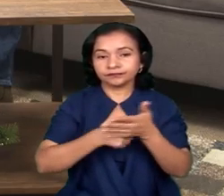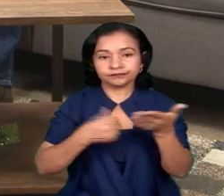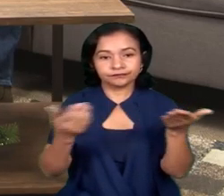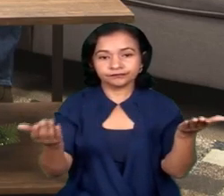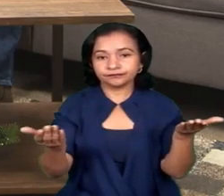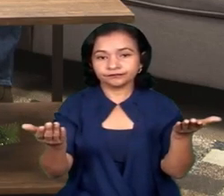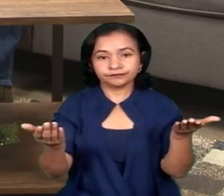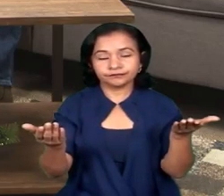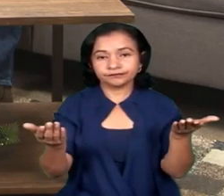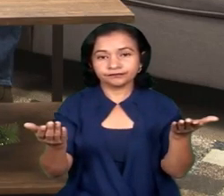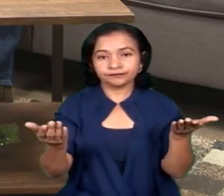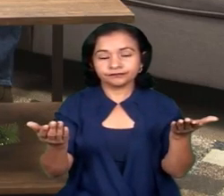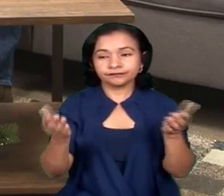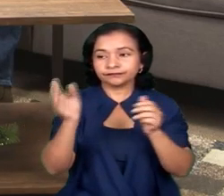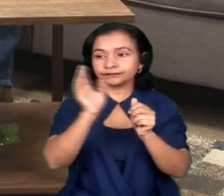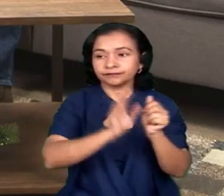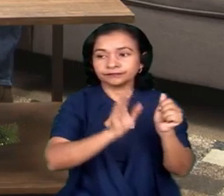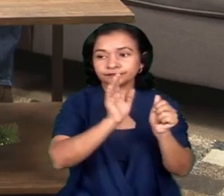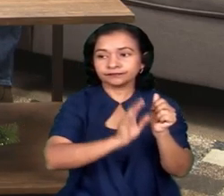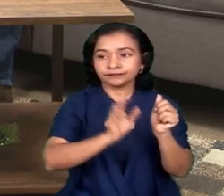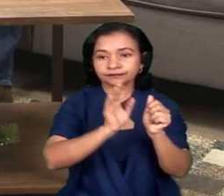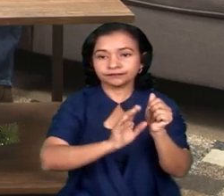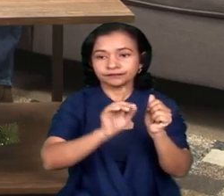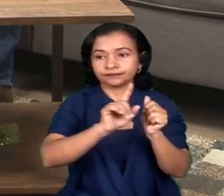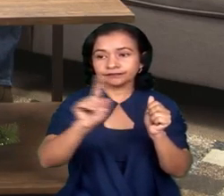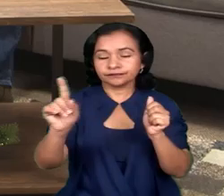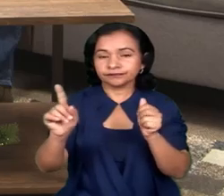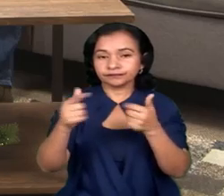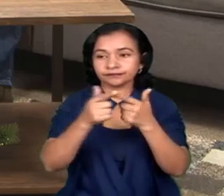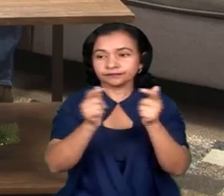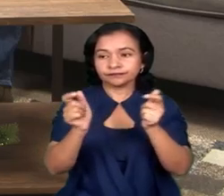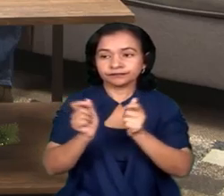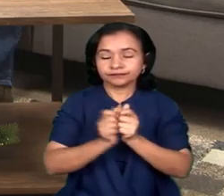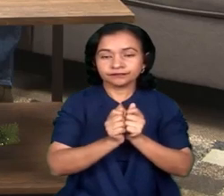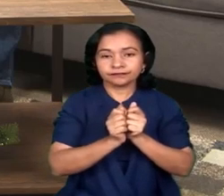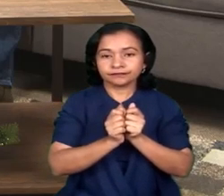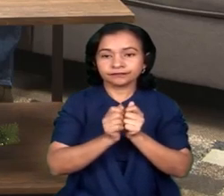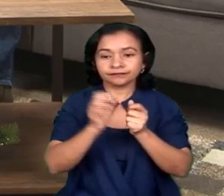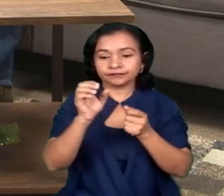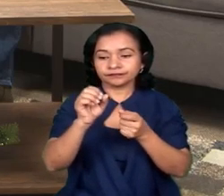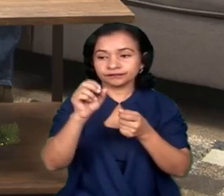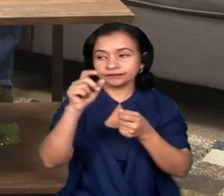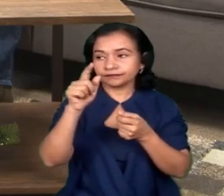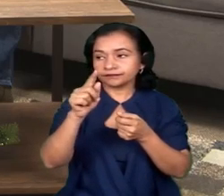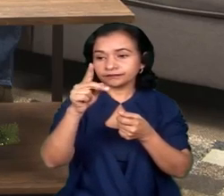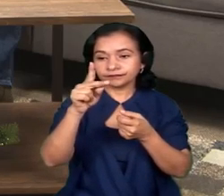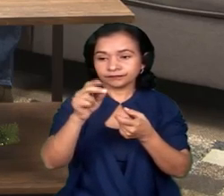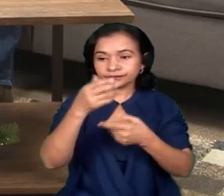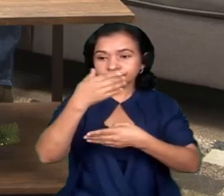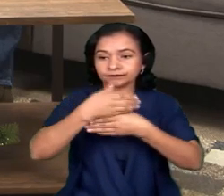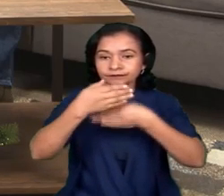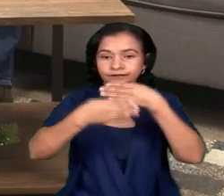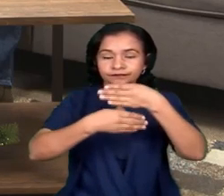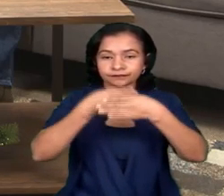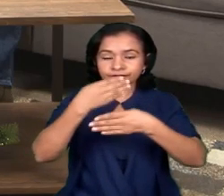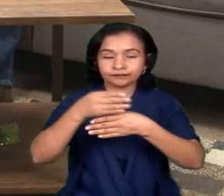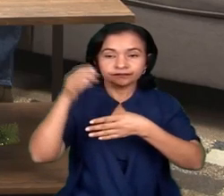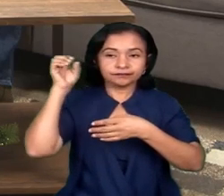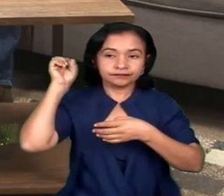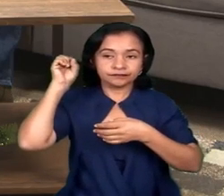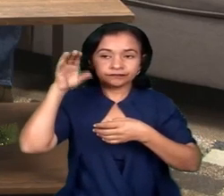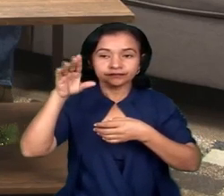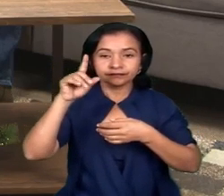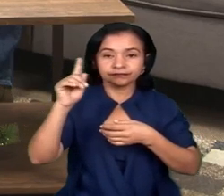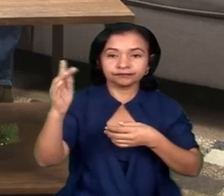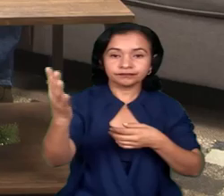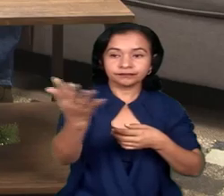todo, en cada una de las empresas, de las cámaras que tenemos, la óptica, tenemos la de construcción, tenemos la de turismo, todas